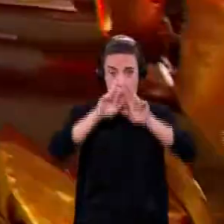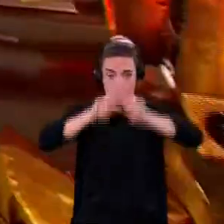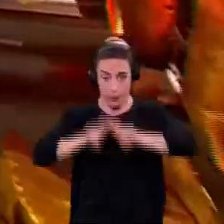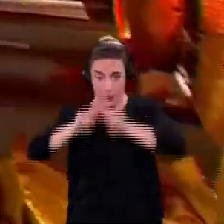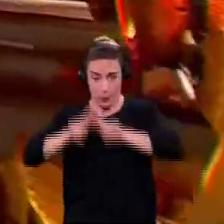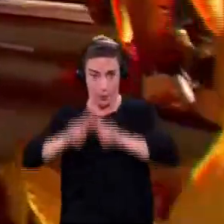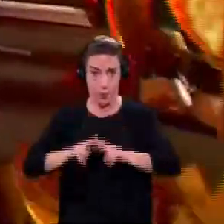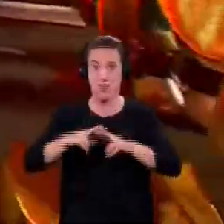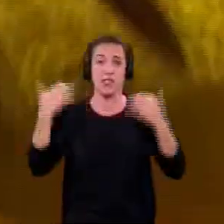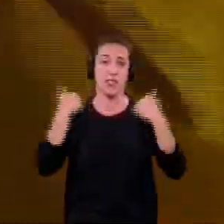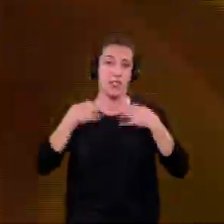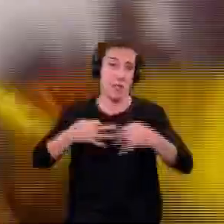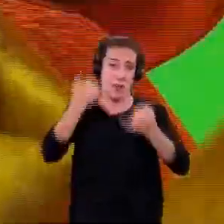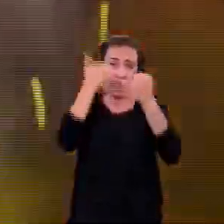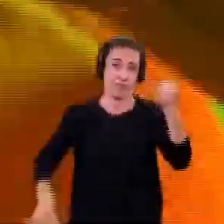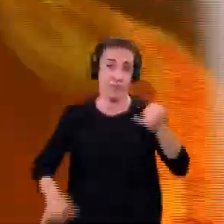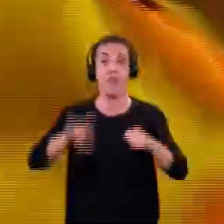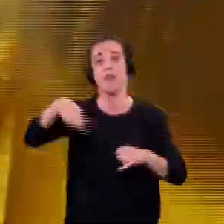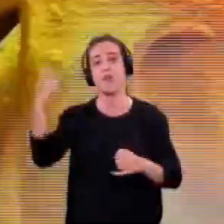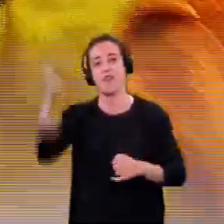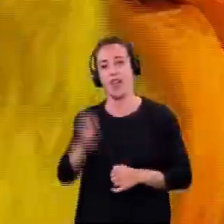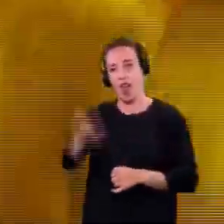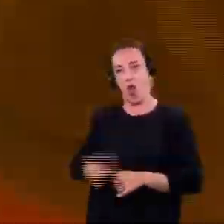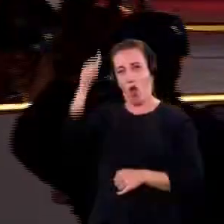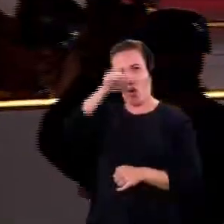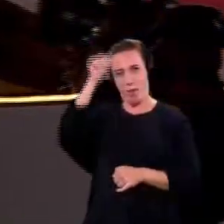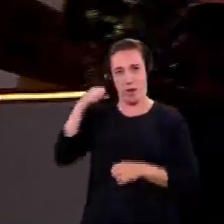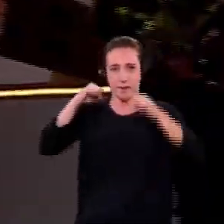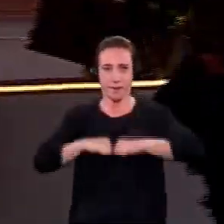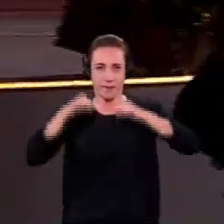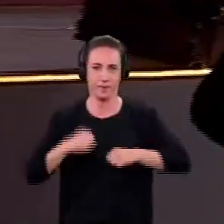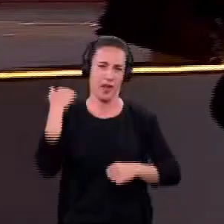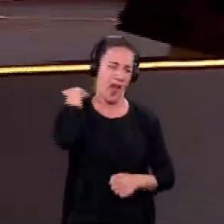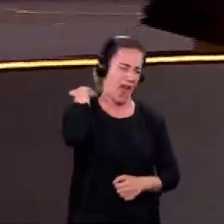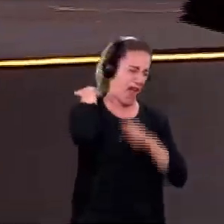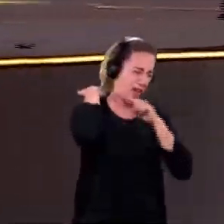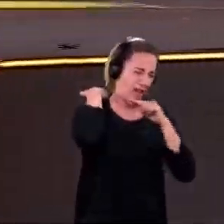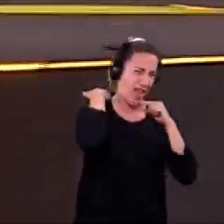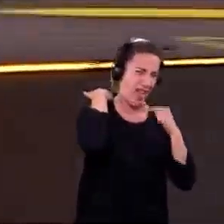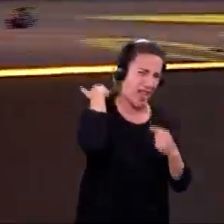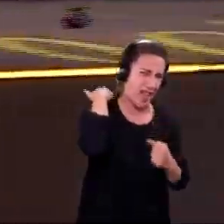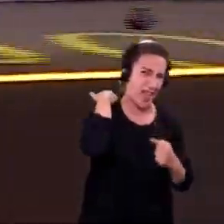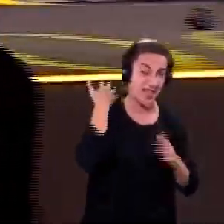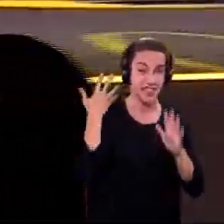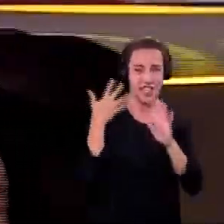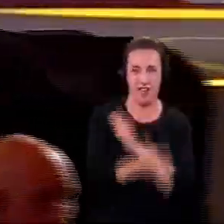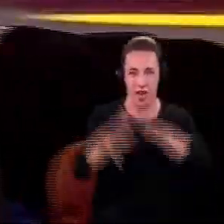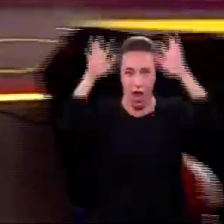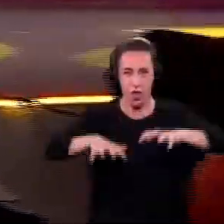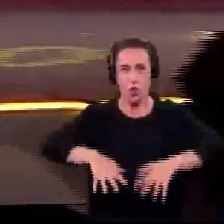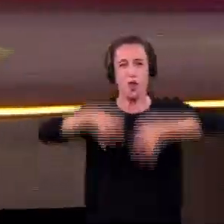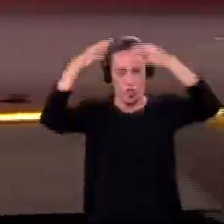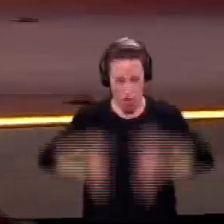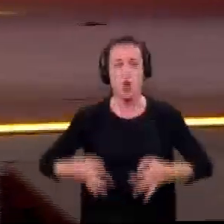clava. Luego llega un pureta y le duele la espalda. Eso lluvia segura y los